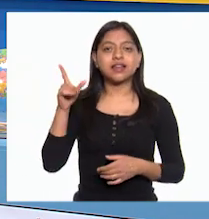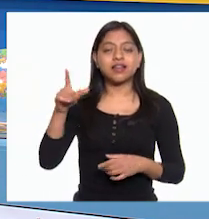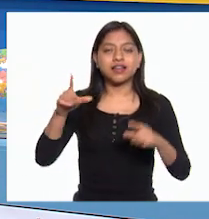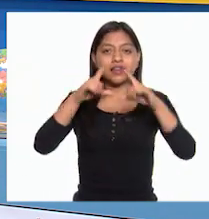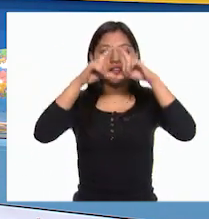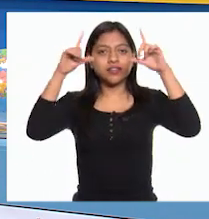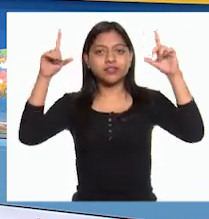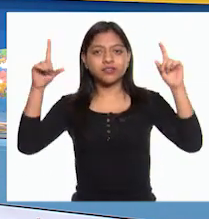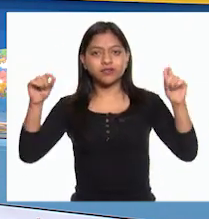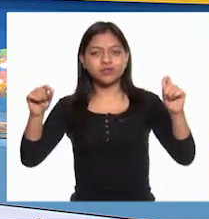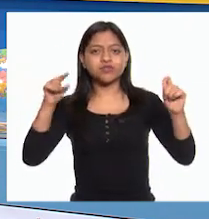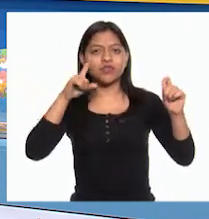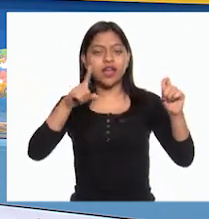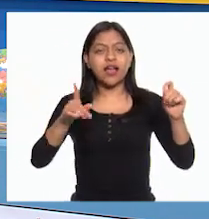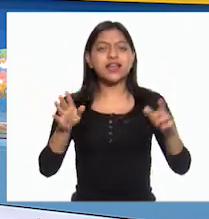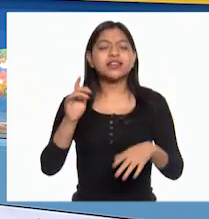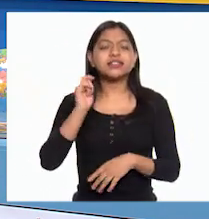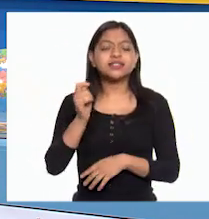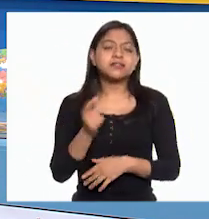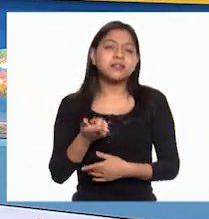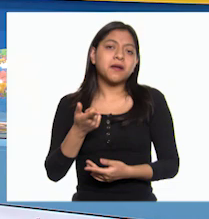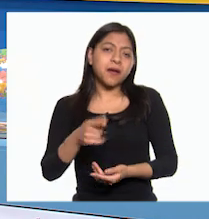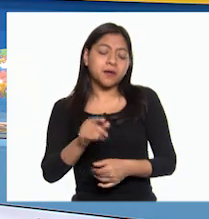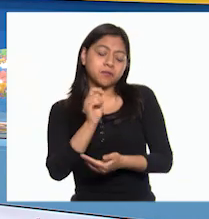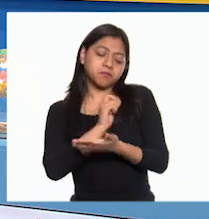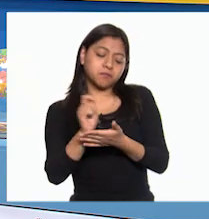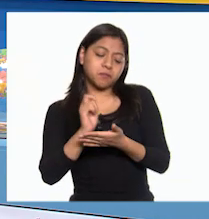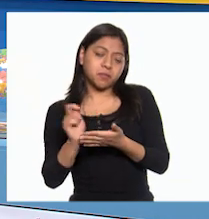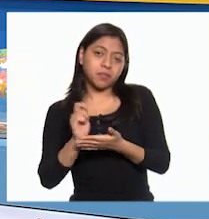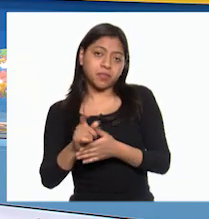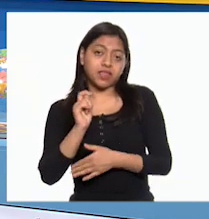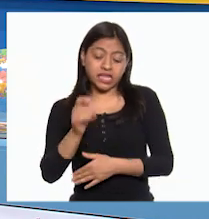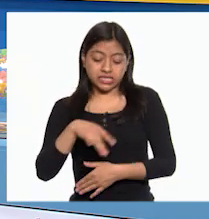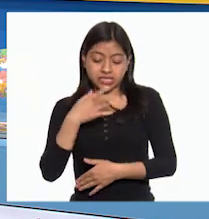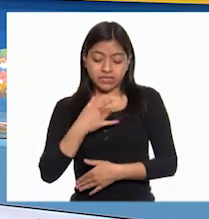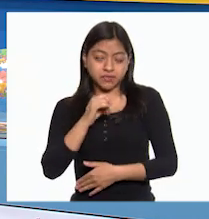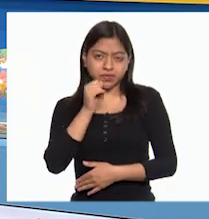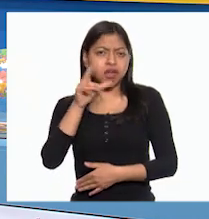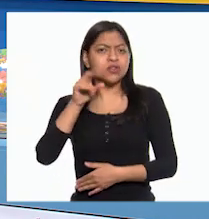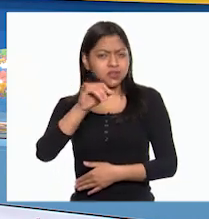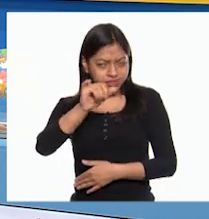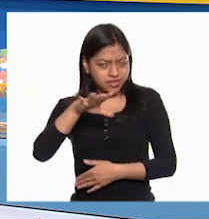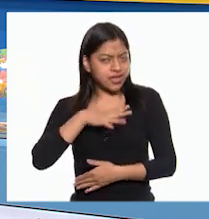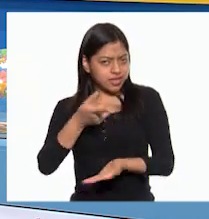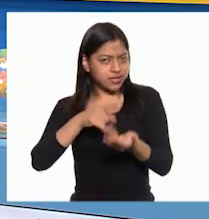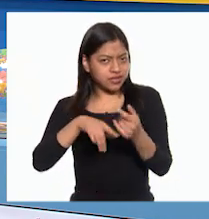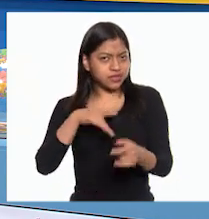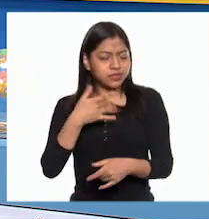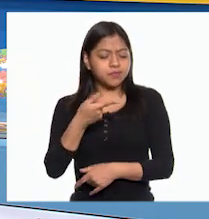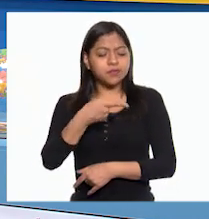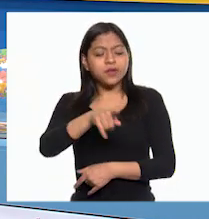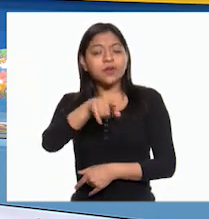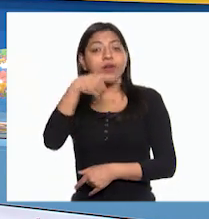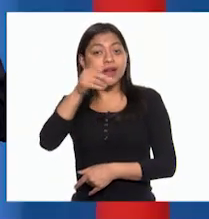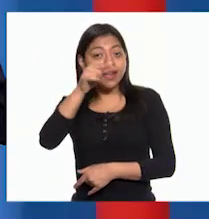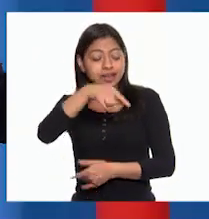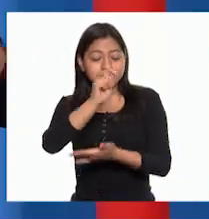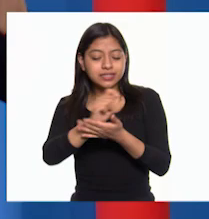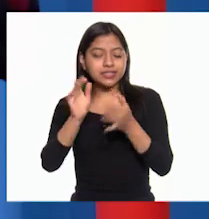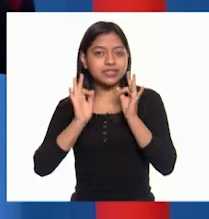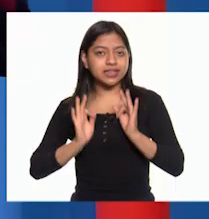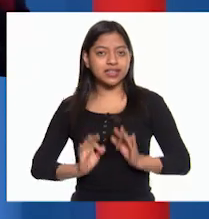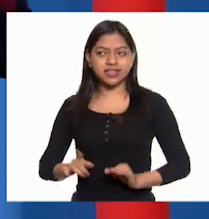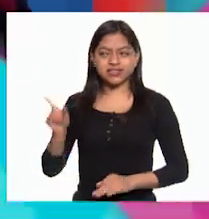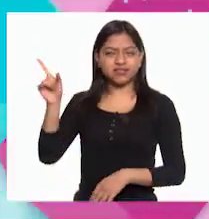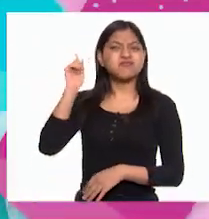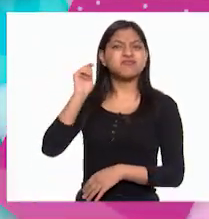sencillo, pero no frívolo, empleado por el yo poético. Ahora dime, ¿de qué clase de poema se habla?